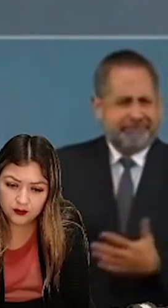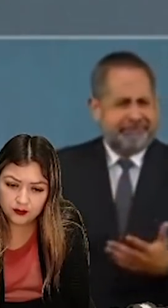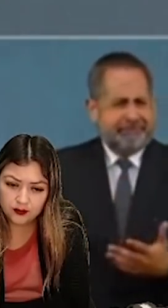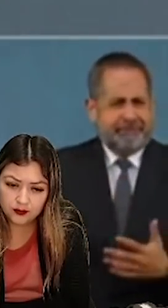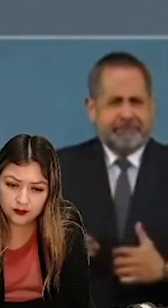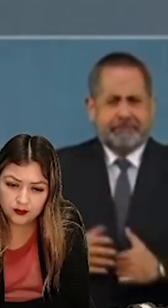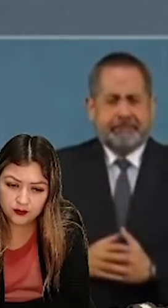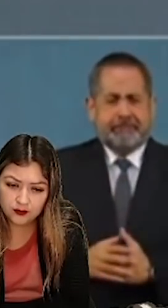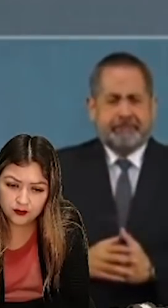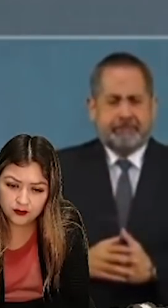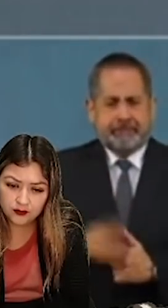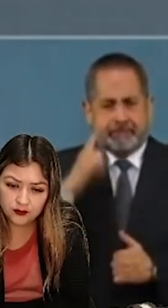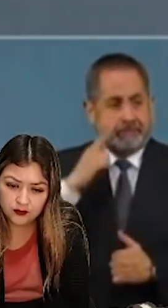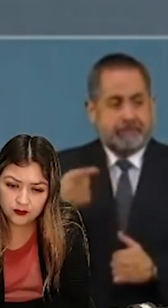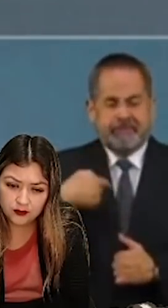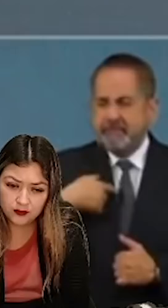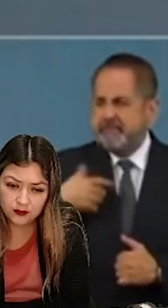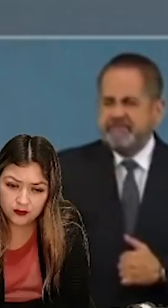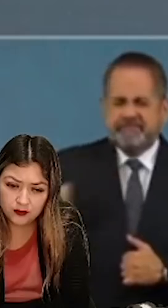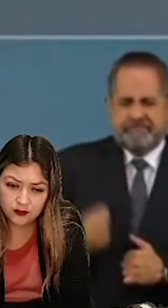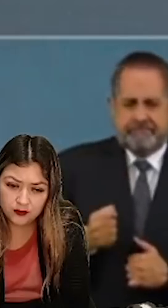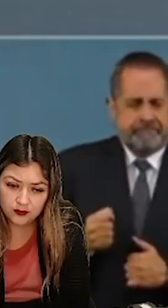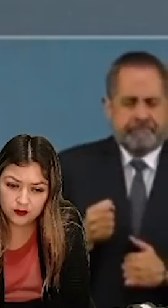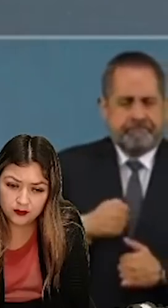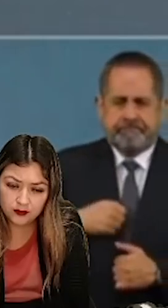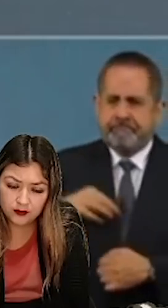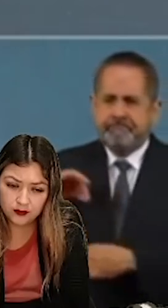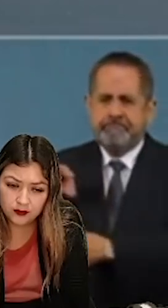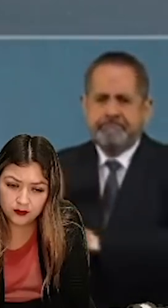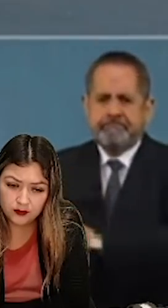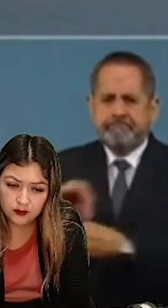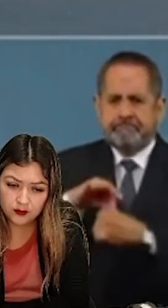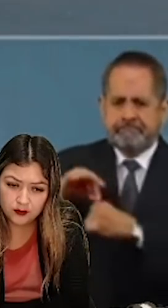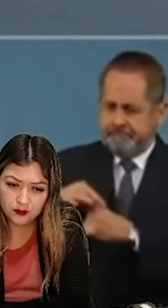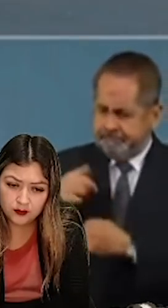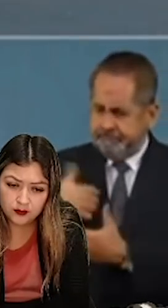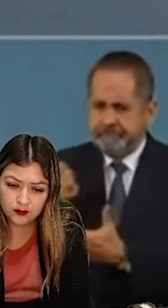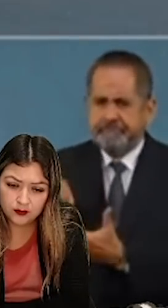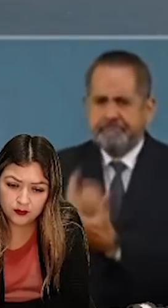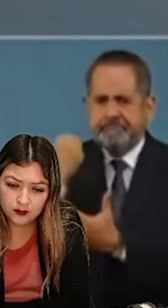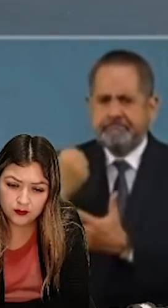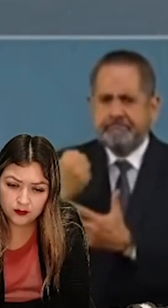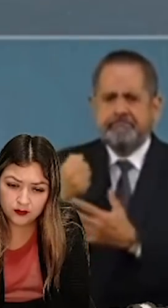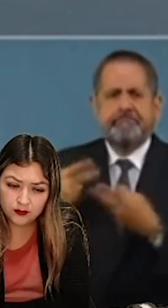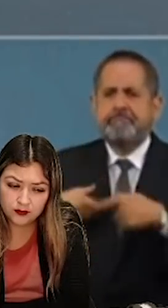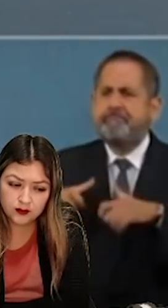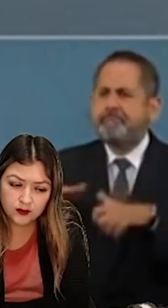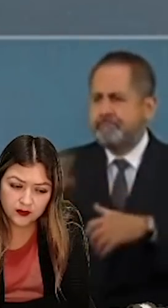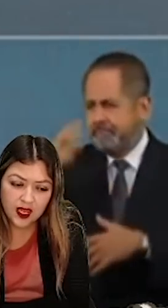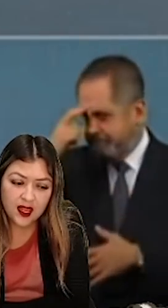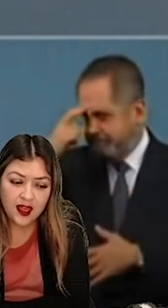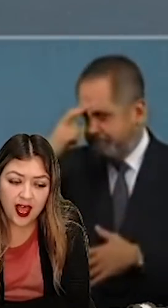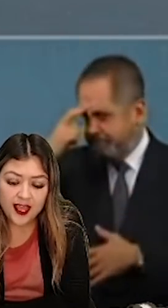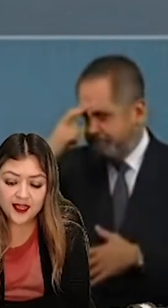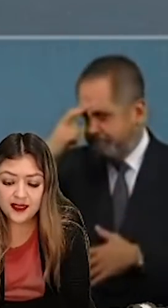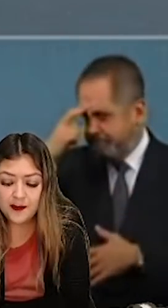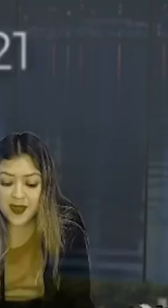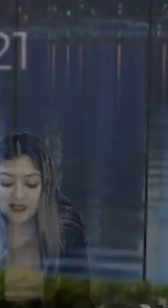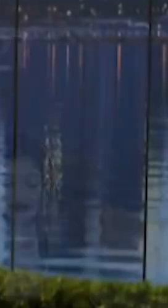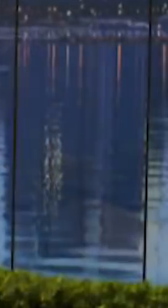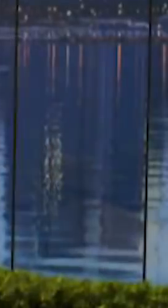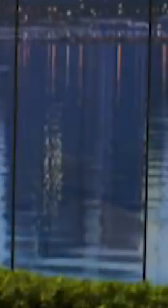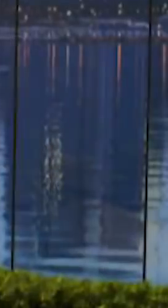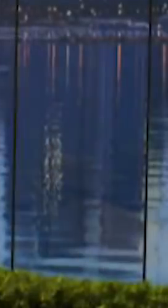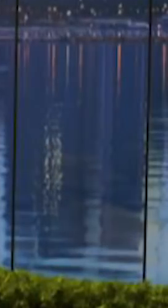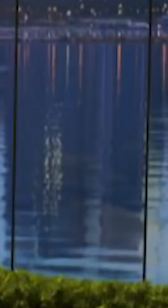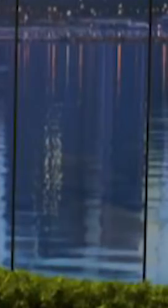porque a mí no me impusieron los de arriba, Yo estoy aquí por el pueblo de México. Ahí está parte